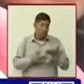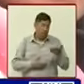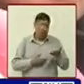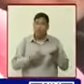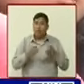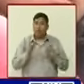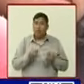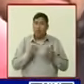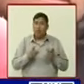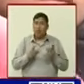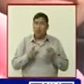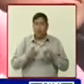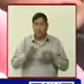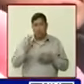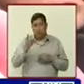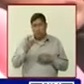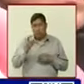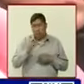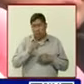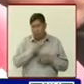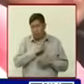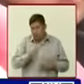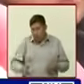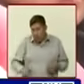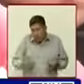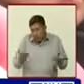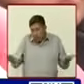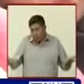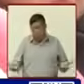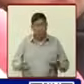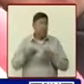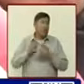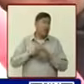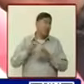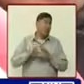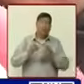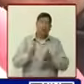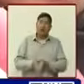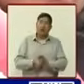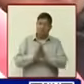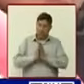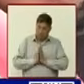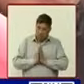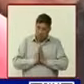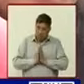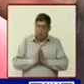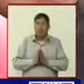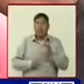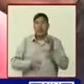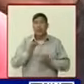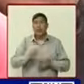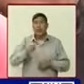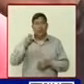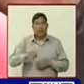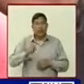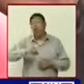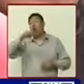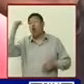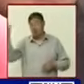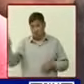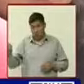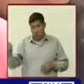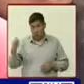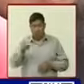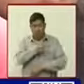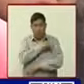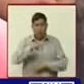ha hecho el mismo árbitro, el mismo jugador. Entonces pido también si es que fuera necesario también una parte neutral, no sé,